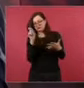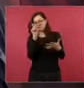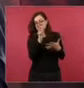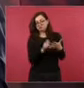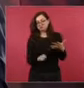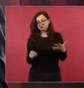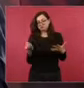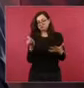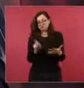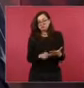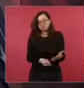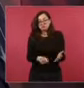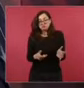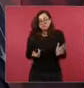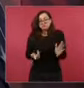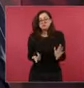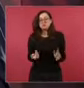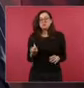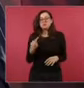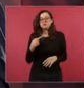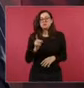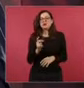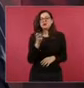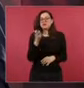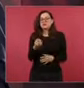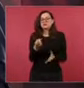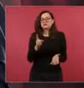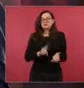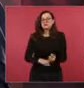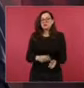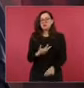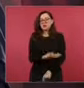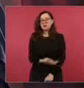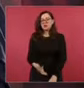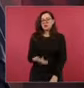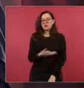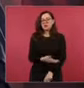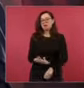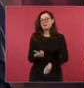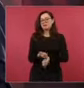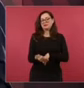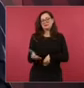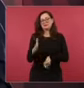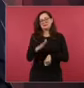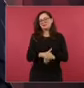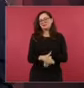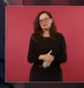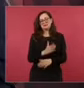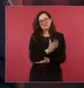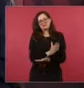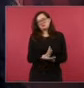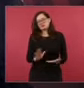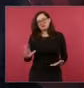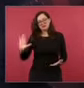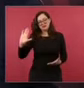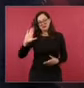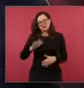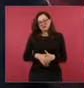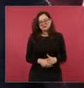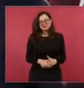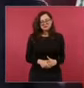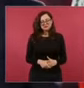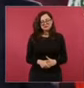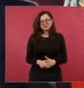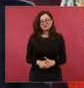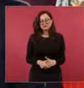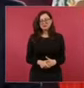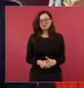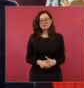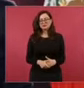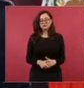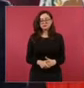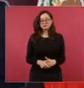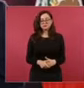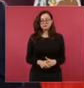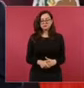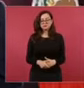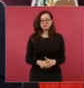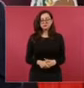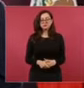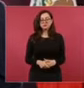Pero esos son asuntos de procedimiento que sí se resuelven. En el caso de los